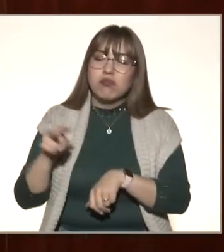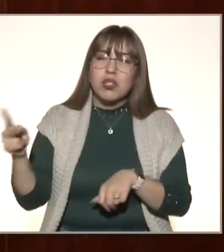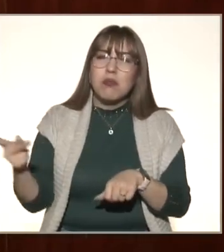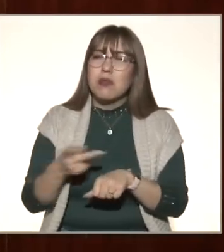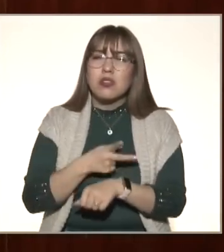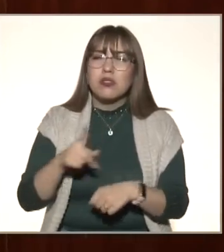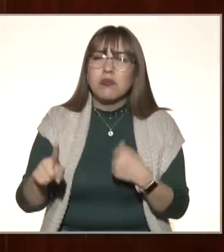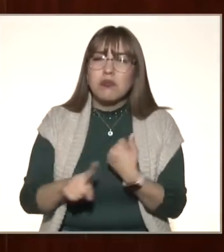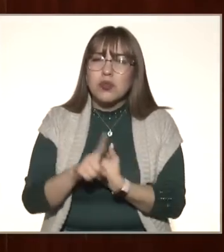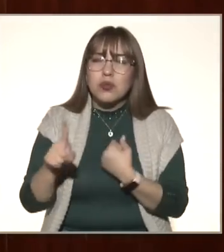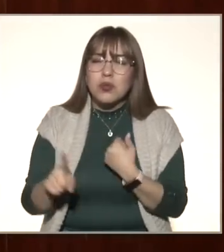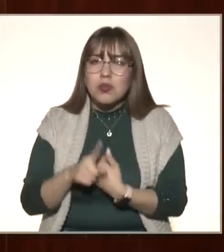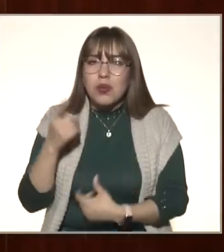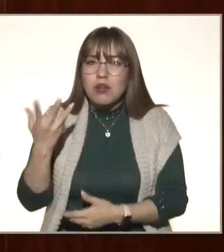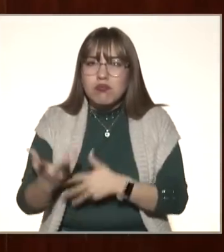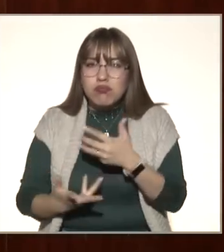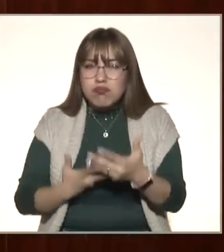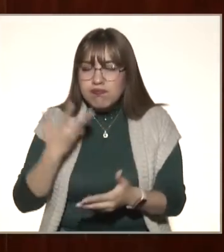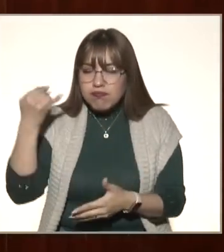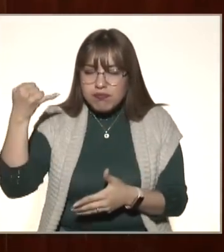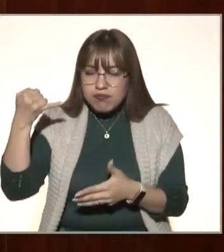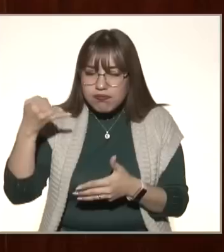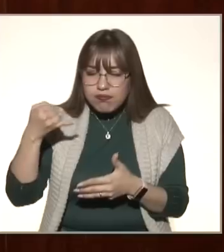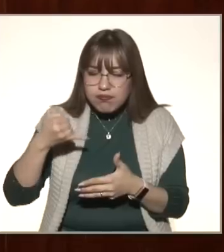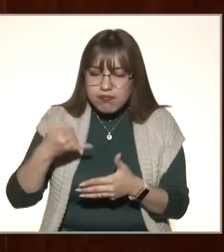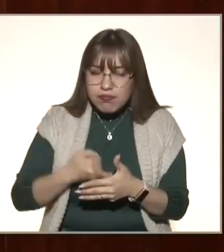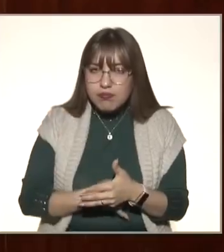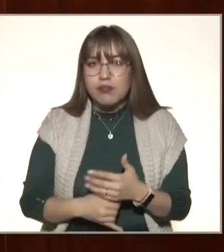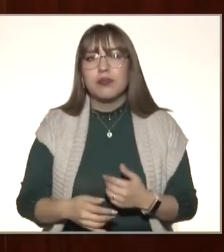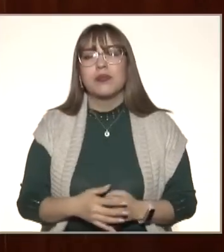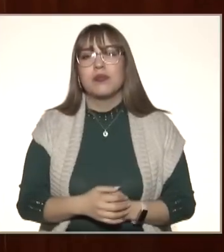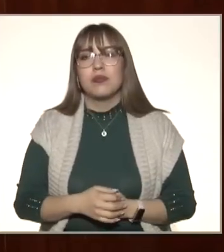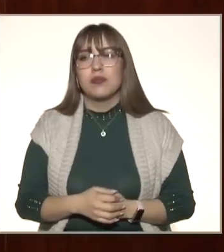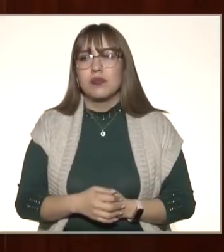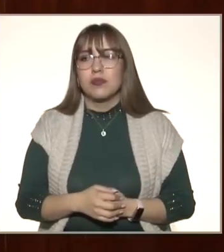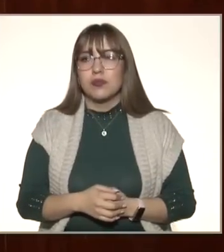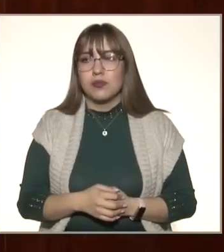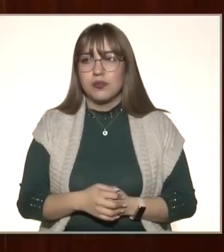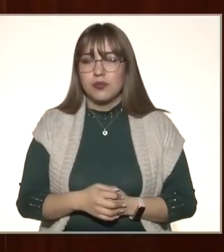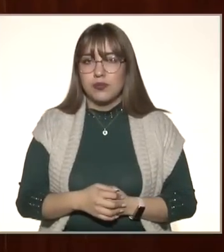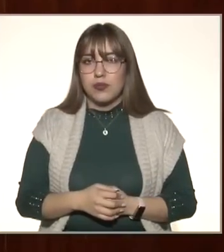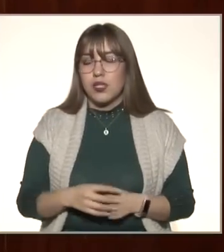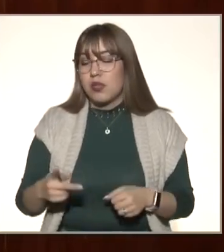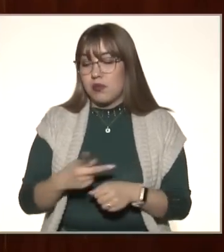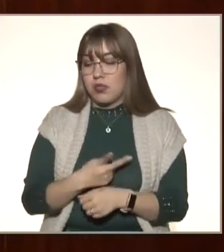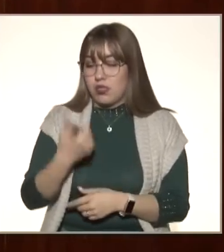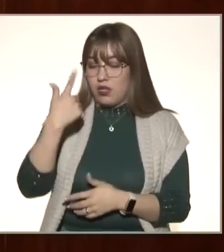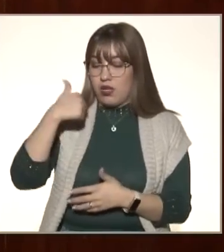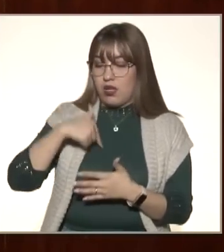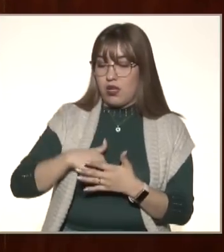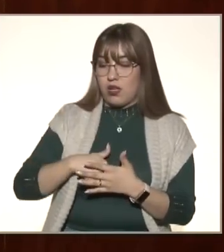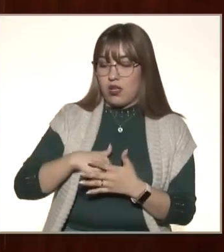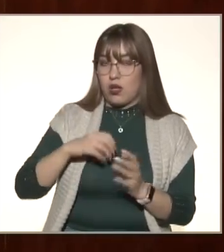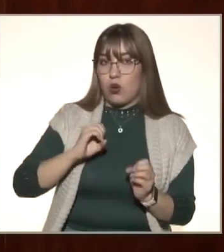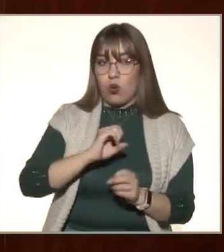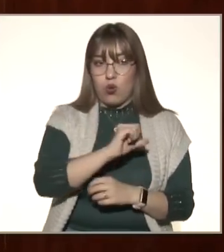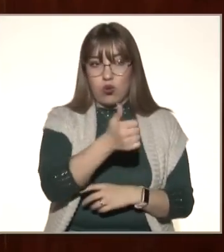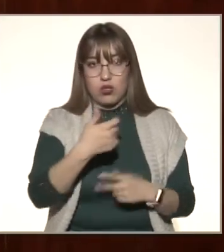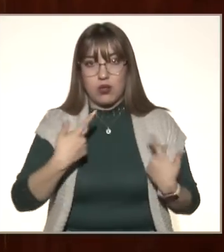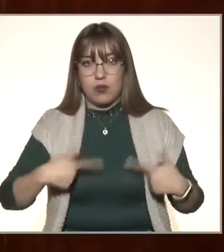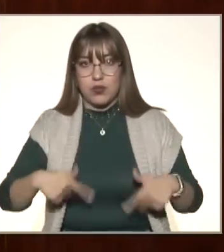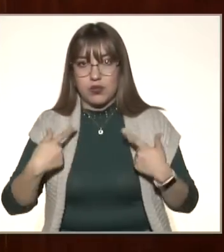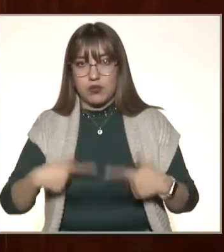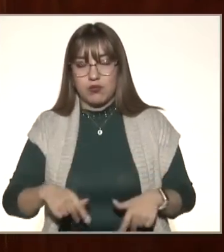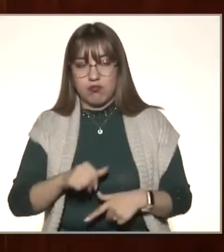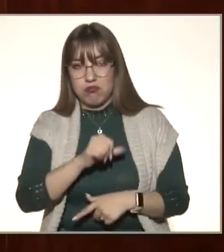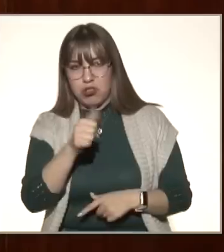dejarlo pasar, ¿no? Para ver qué es lo que está sucediendo en mí y en el otro, qué es lo importante que cuida el